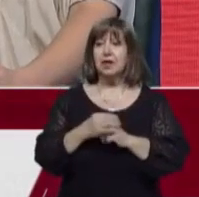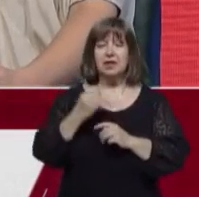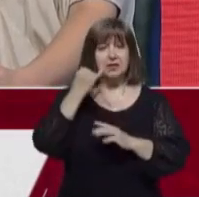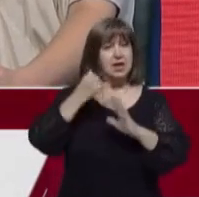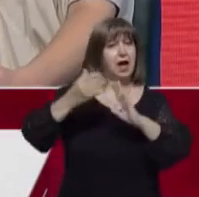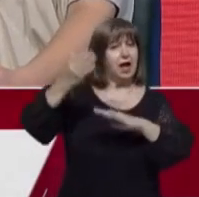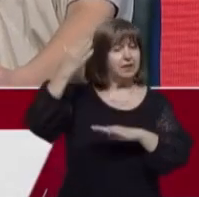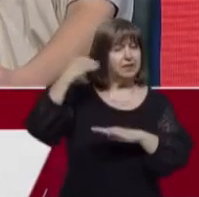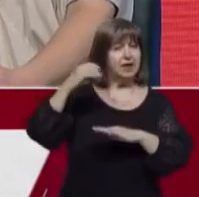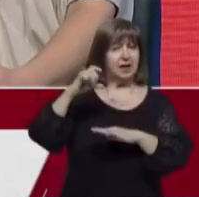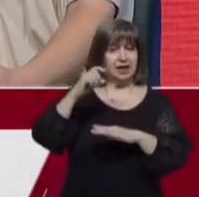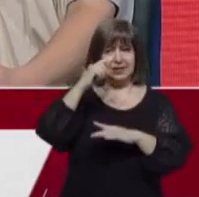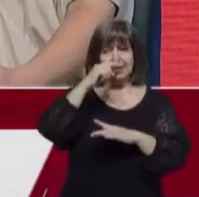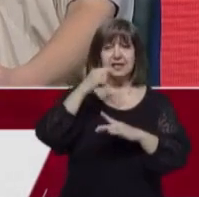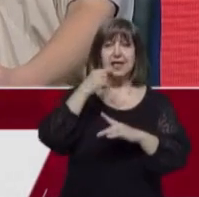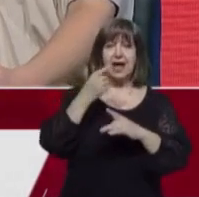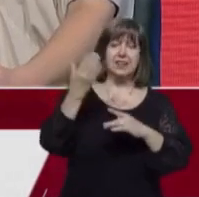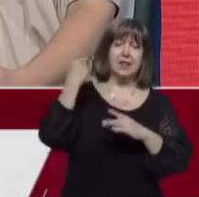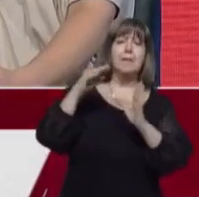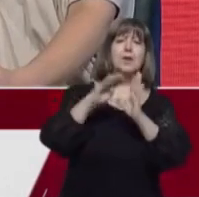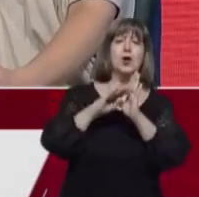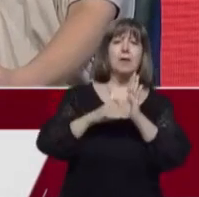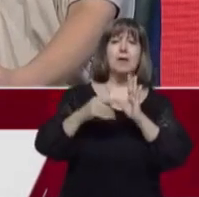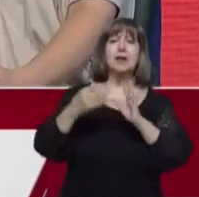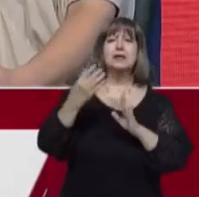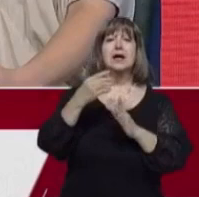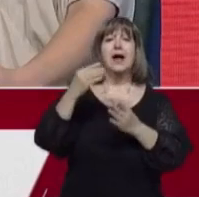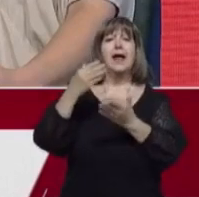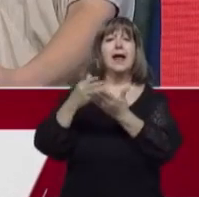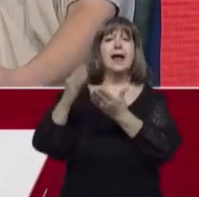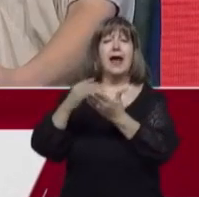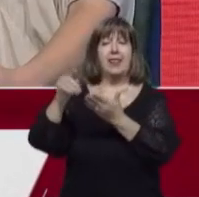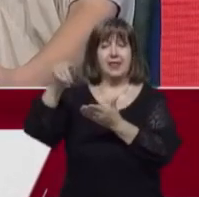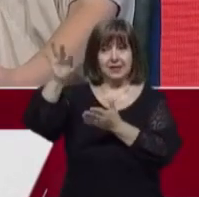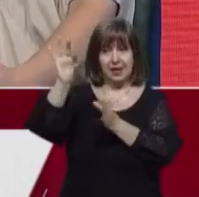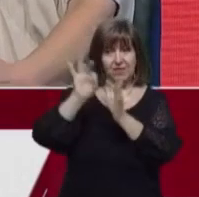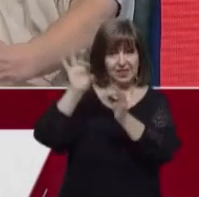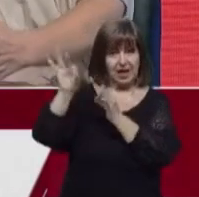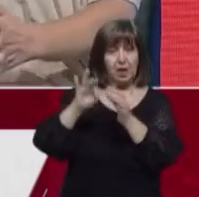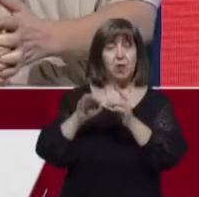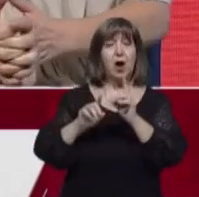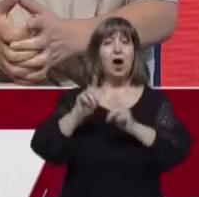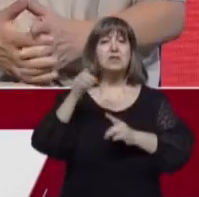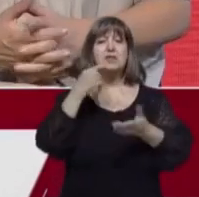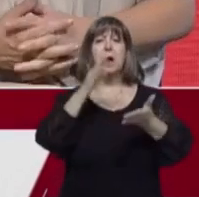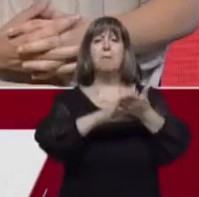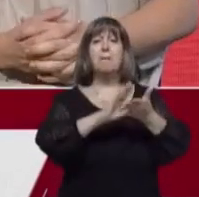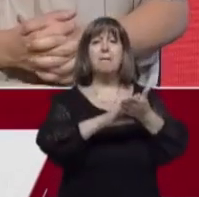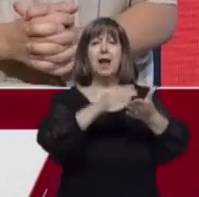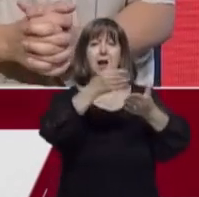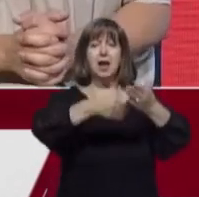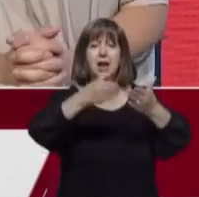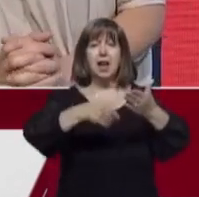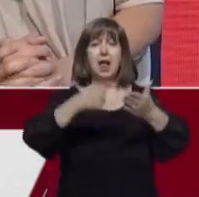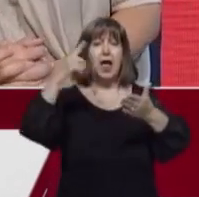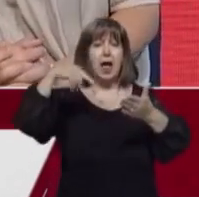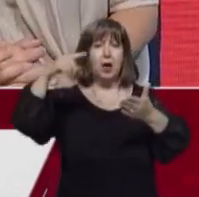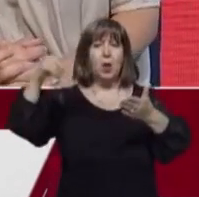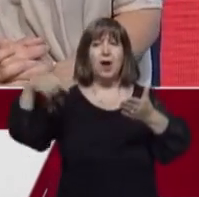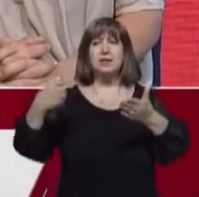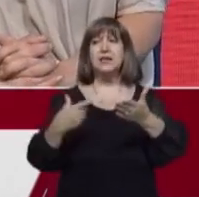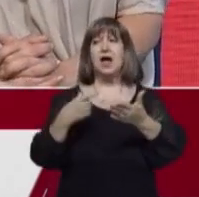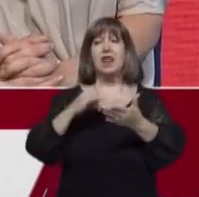programas que lleva adelante el canal, hemos invitado a funcionarios del INADI a nivel local. Y muchas veces traían papeles, encuestas respecto a las denuncias,